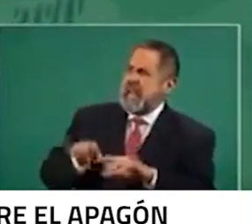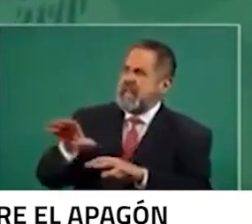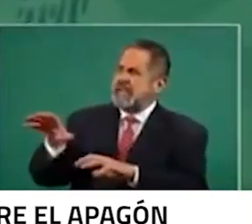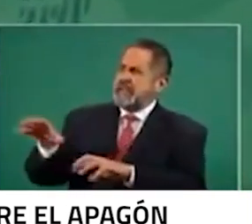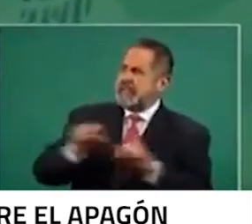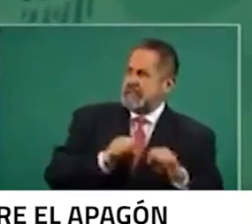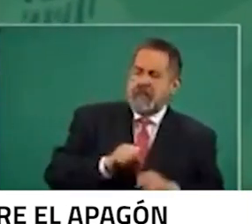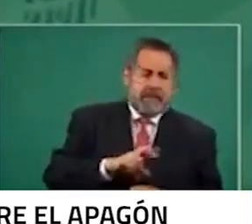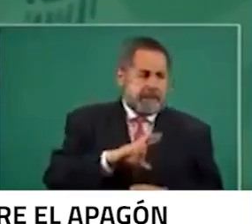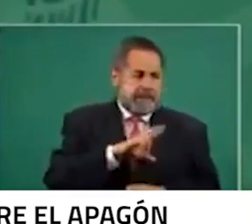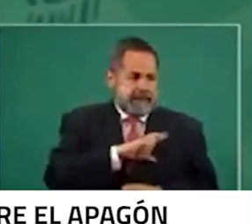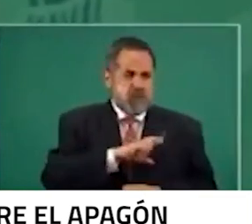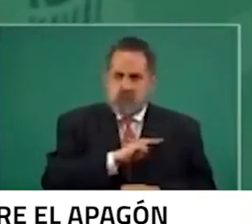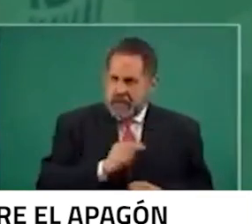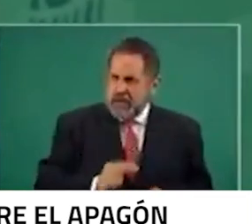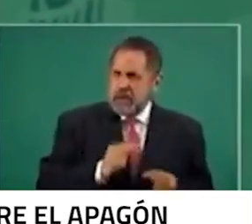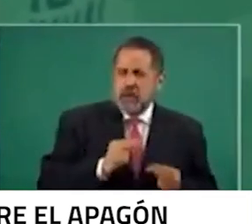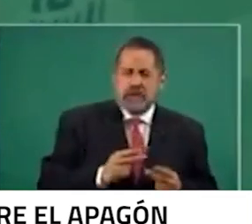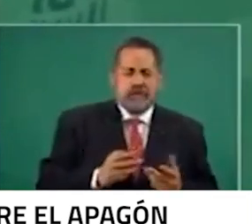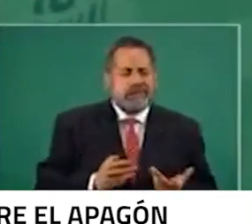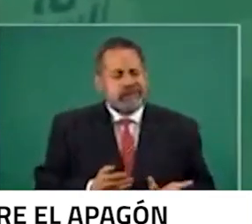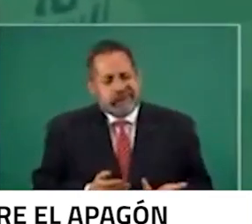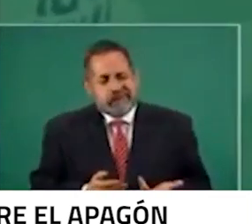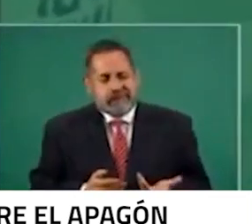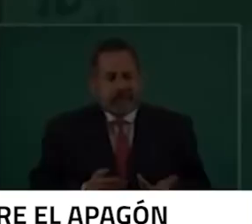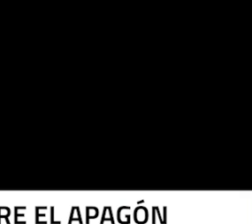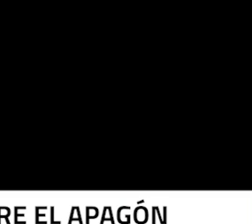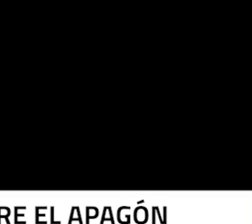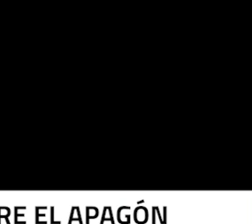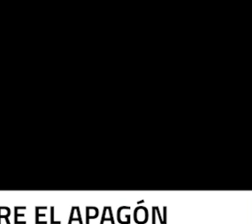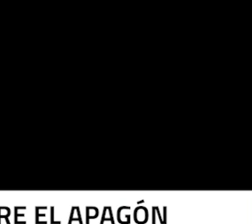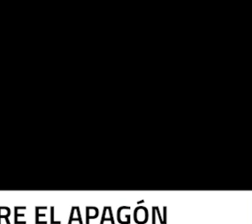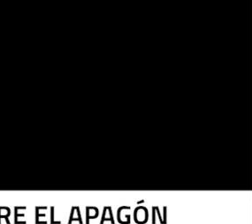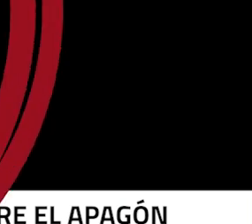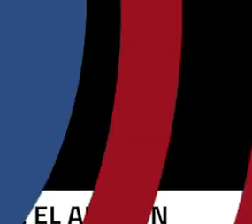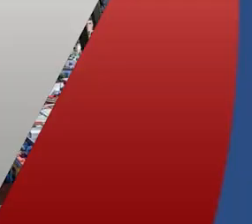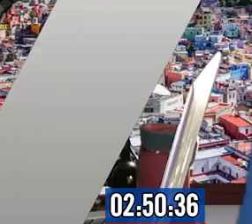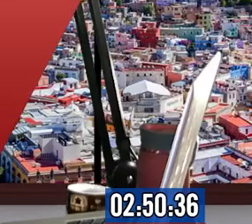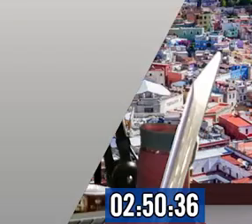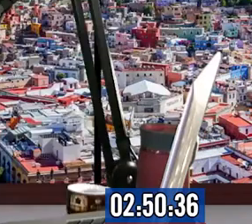Electricidad, y también los que apuestan a que nos vaya mal.